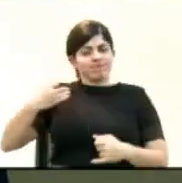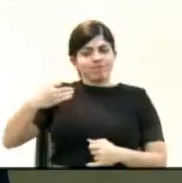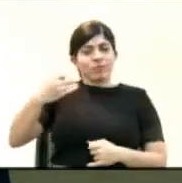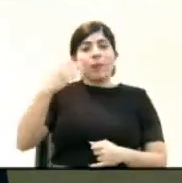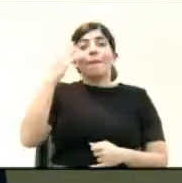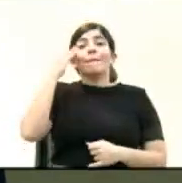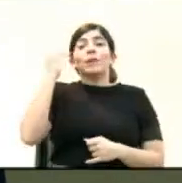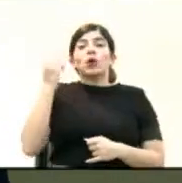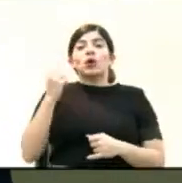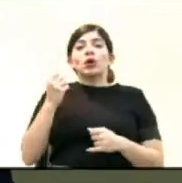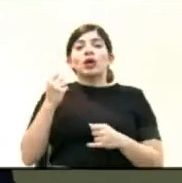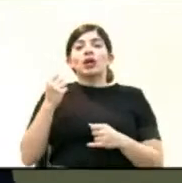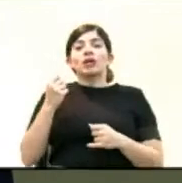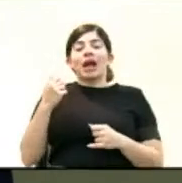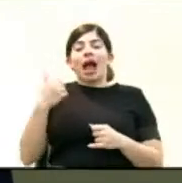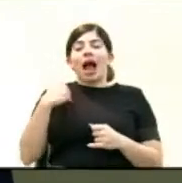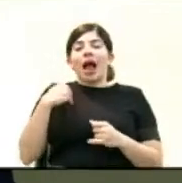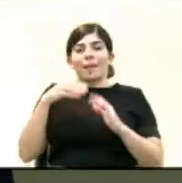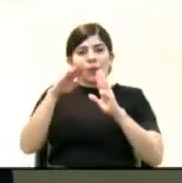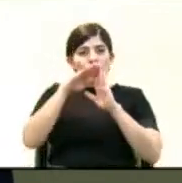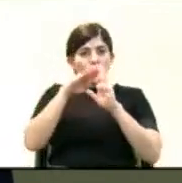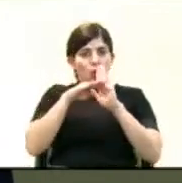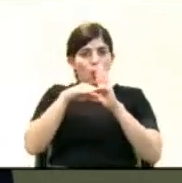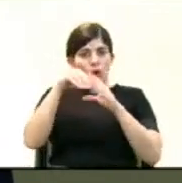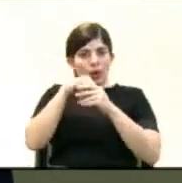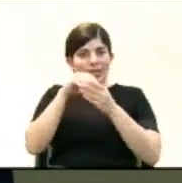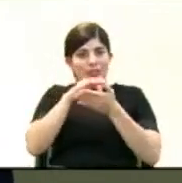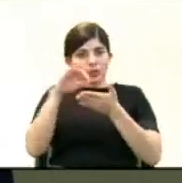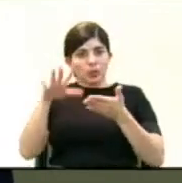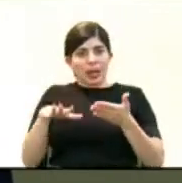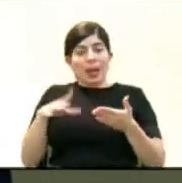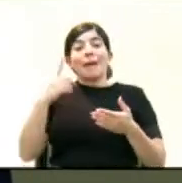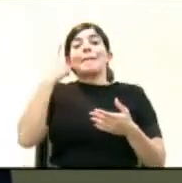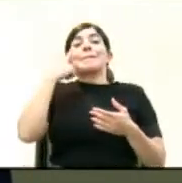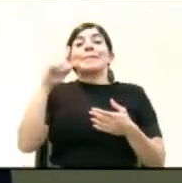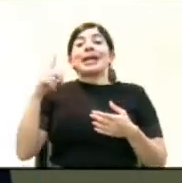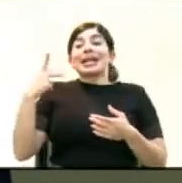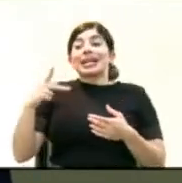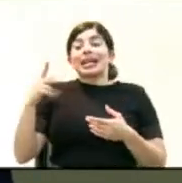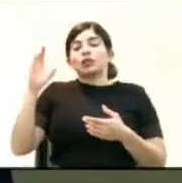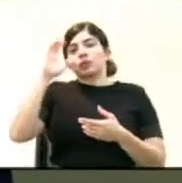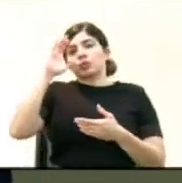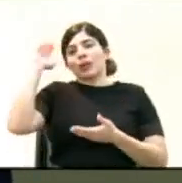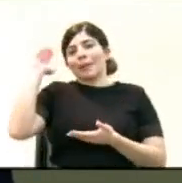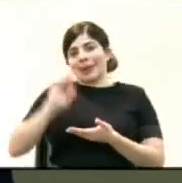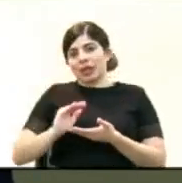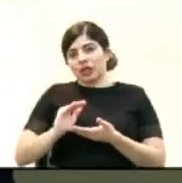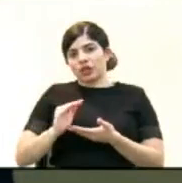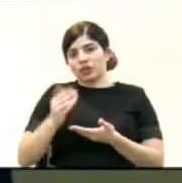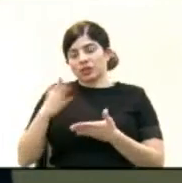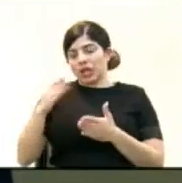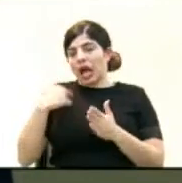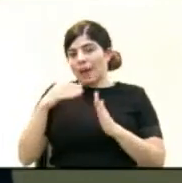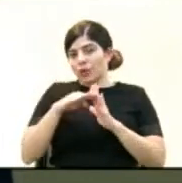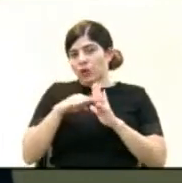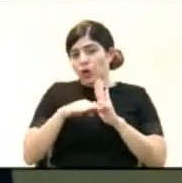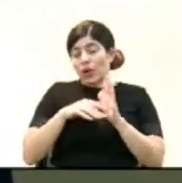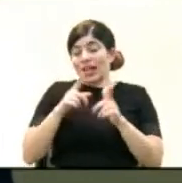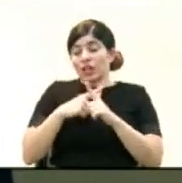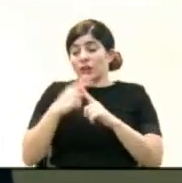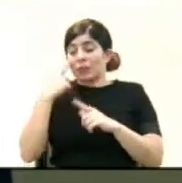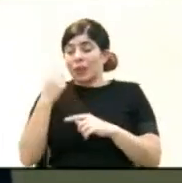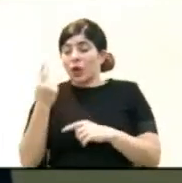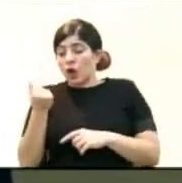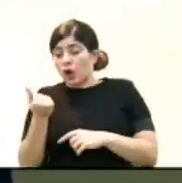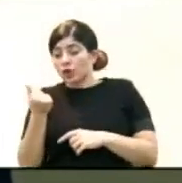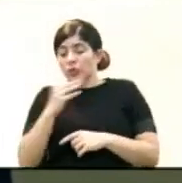tienen todo un protocolo en las escuelas para reducir ese riesgo. Entonces, valorando el